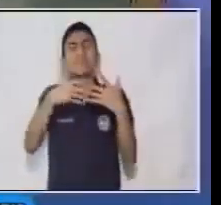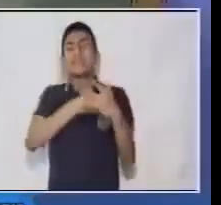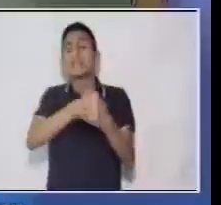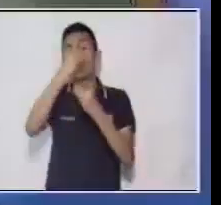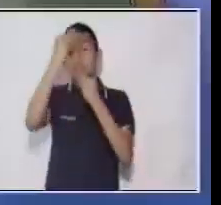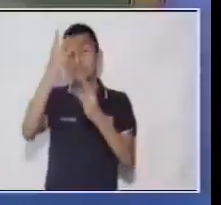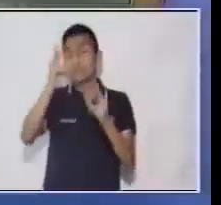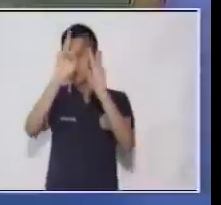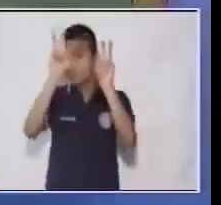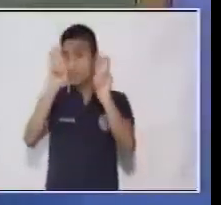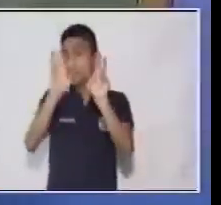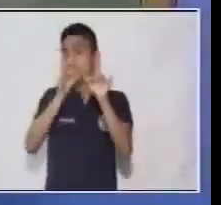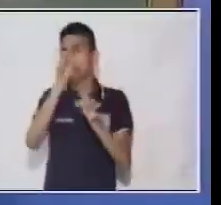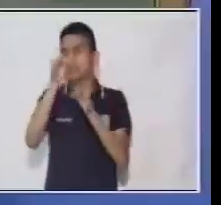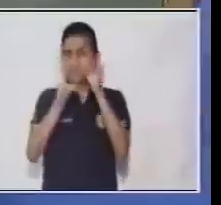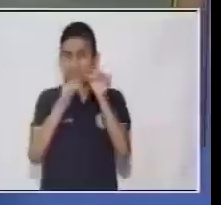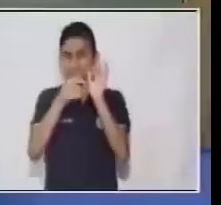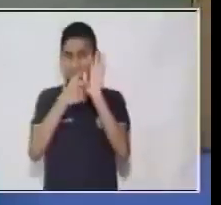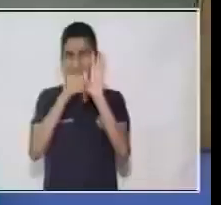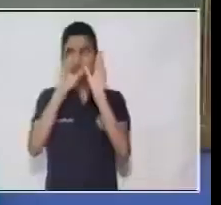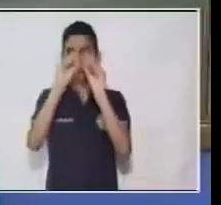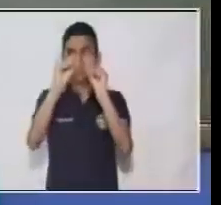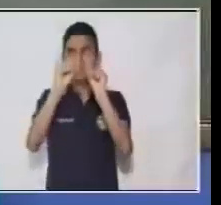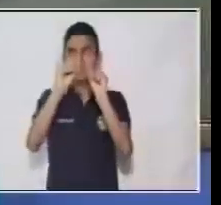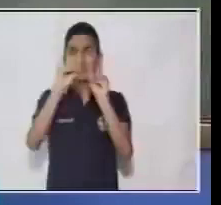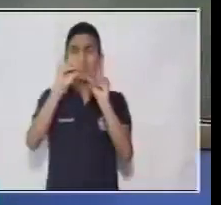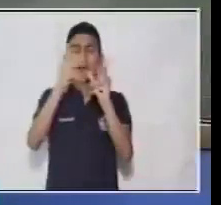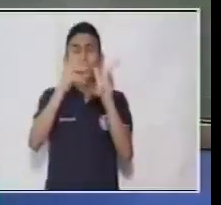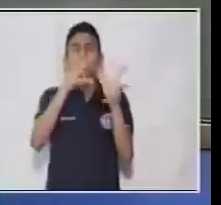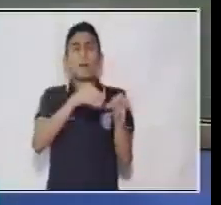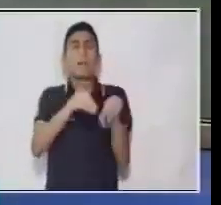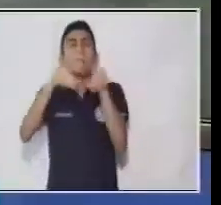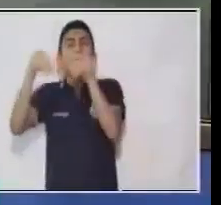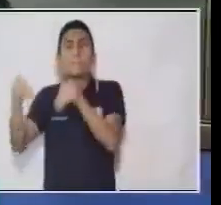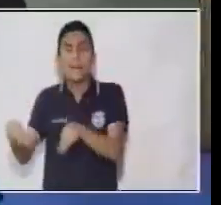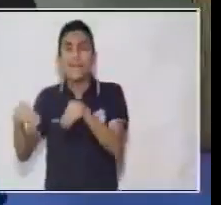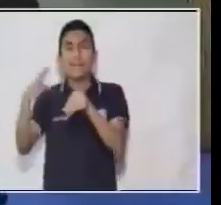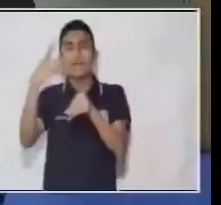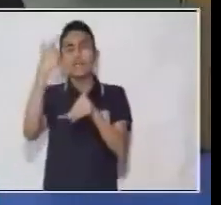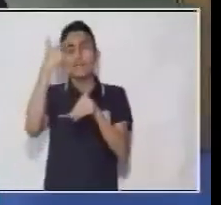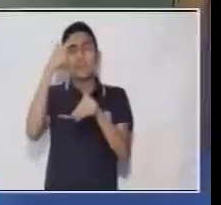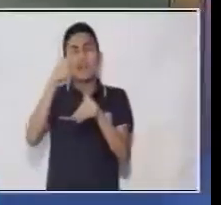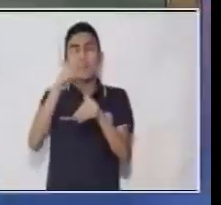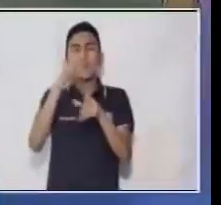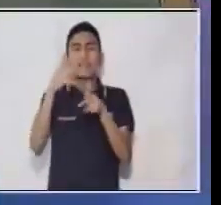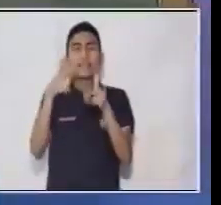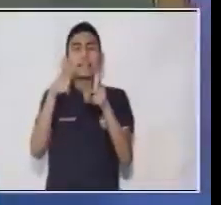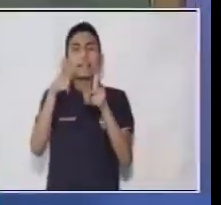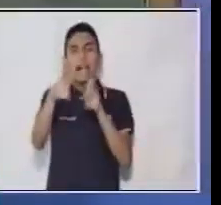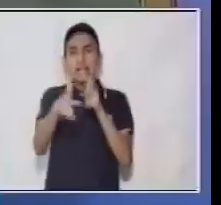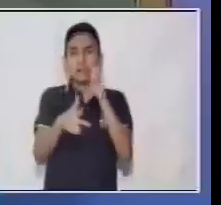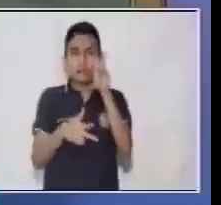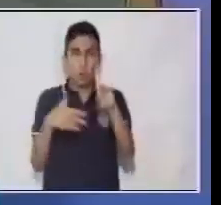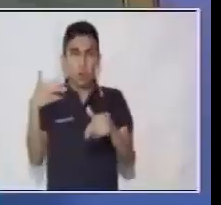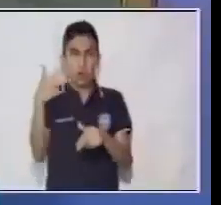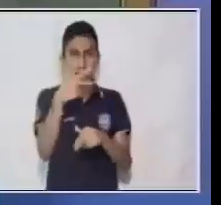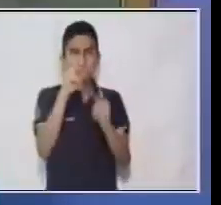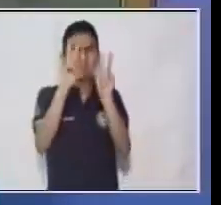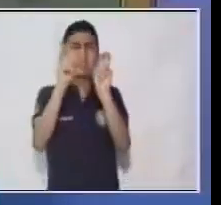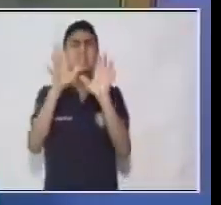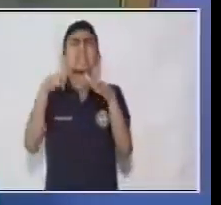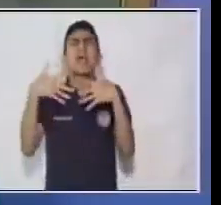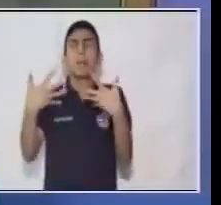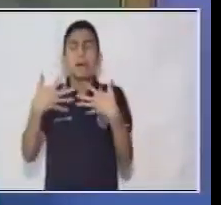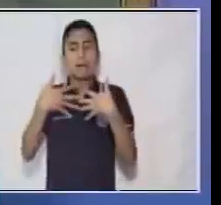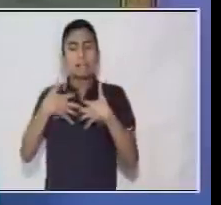oportunidad desarrollaré el tema medios de transporte en el área de medio social y